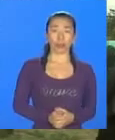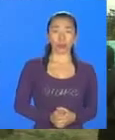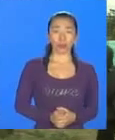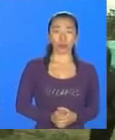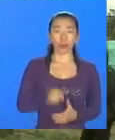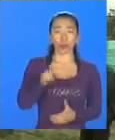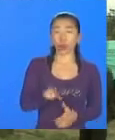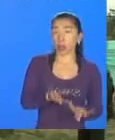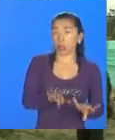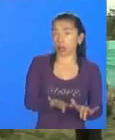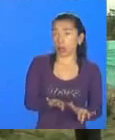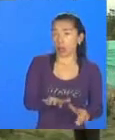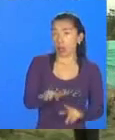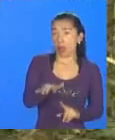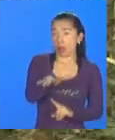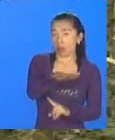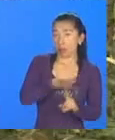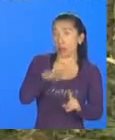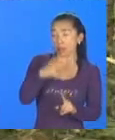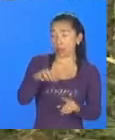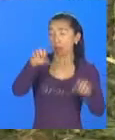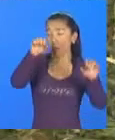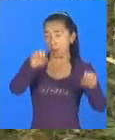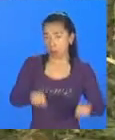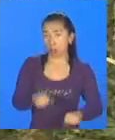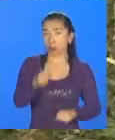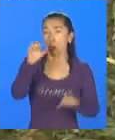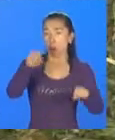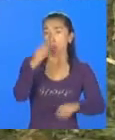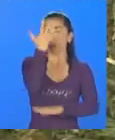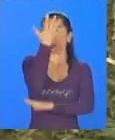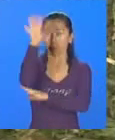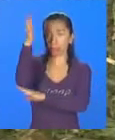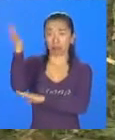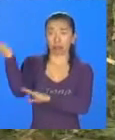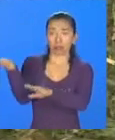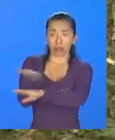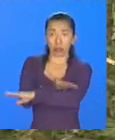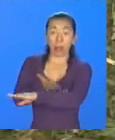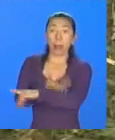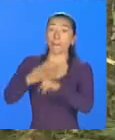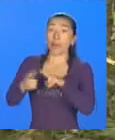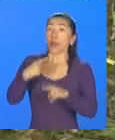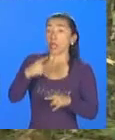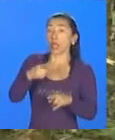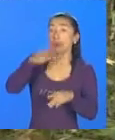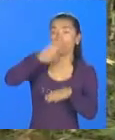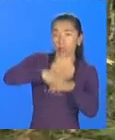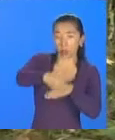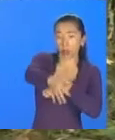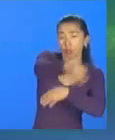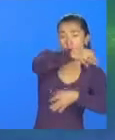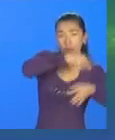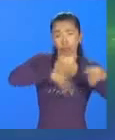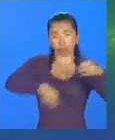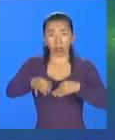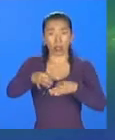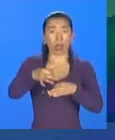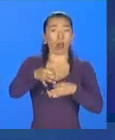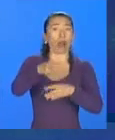Ambiente asegura se autorizó su corte. Sin embargo, aclararon que se realizará la compensación ambiental por la tala de 5 árboles.